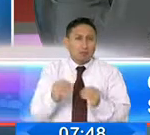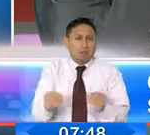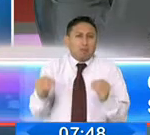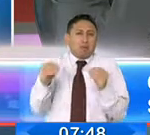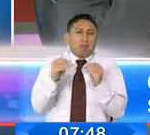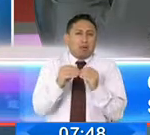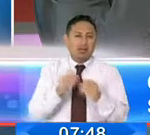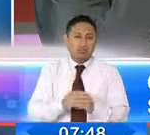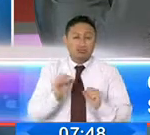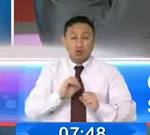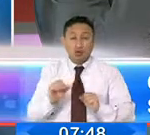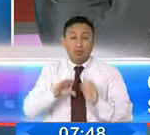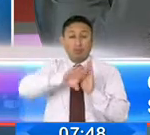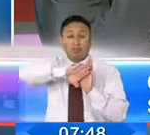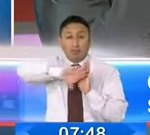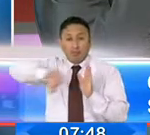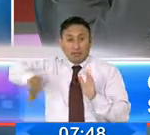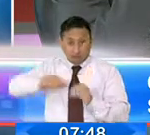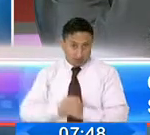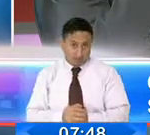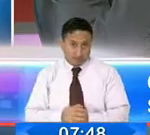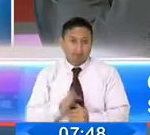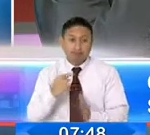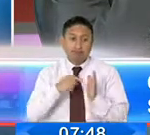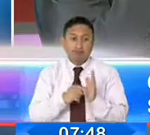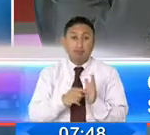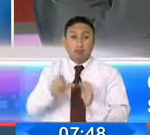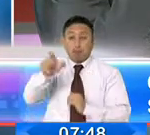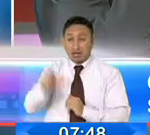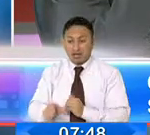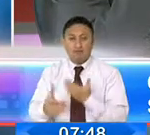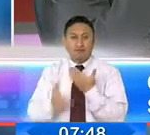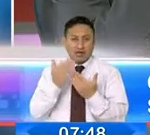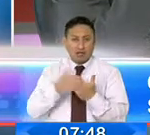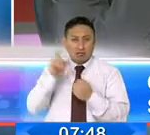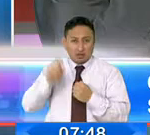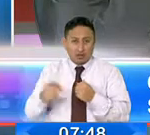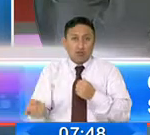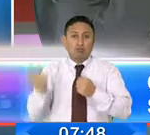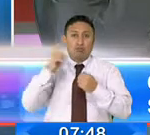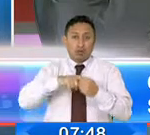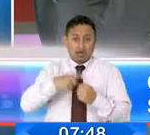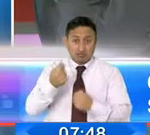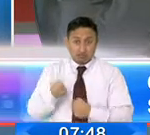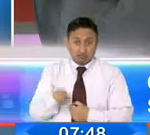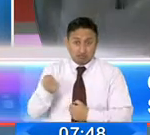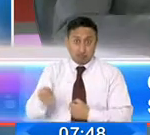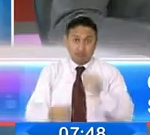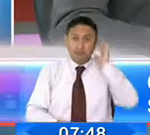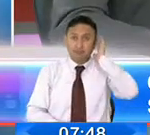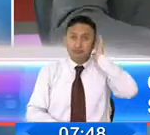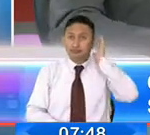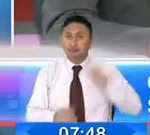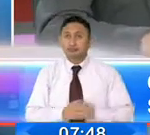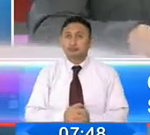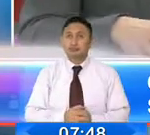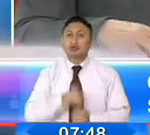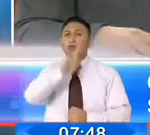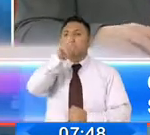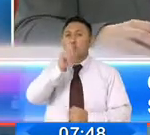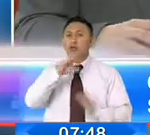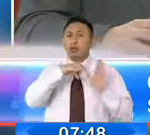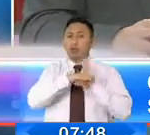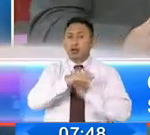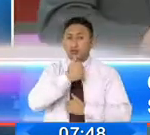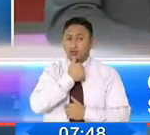pudiese incrementarse, es decir, facilitar para acceder a los créditos. Así ministro, que, ¿la banca privada se va a unir también a